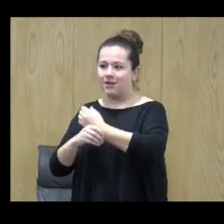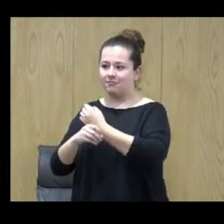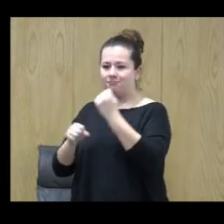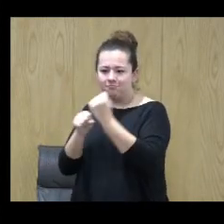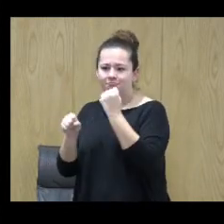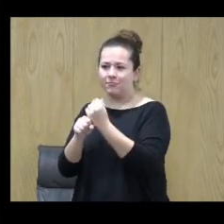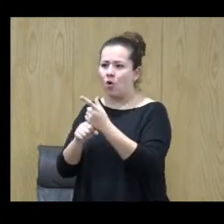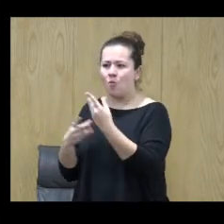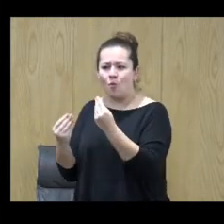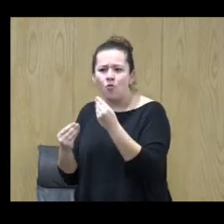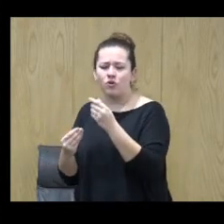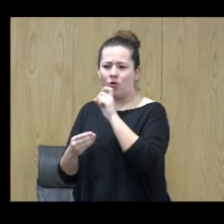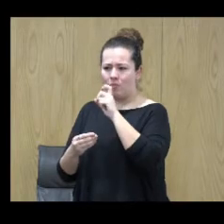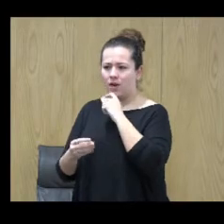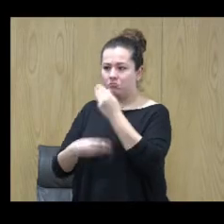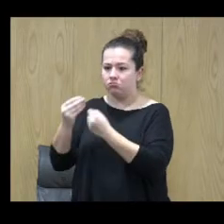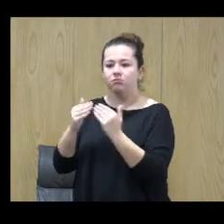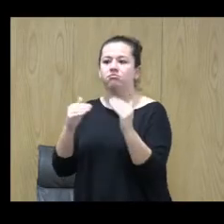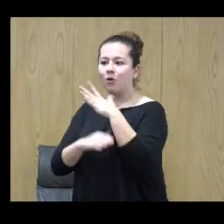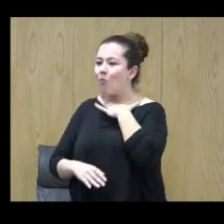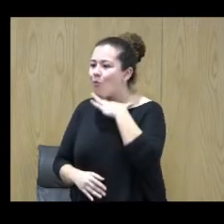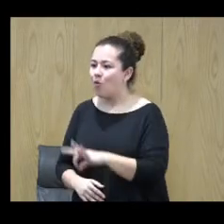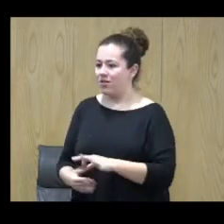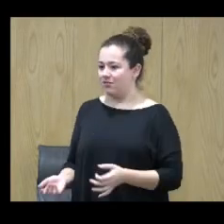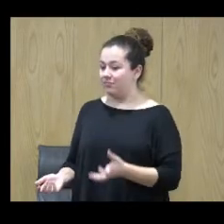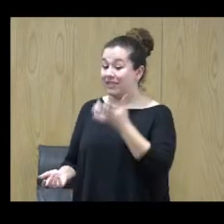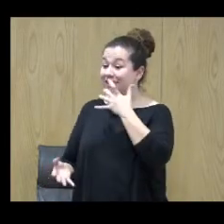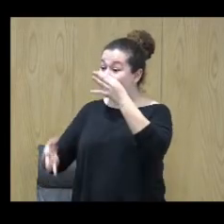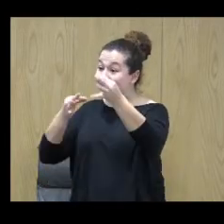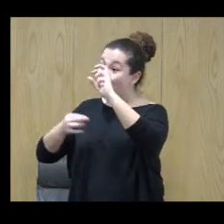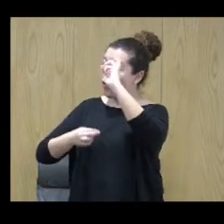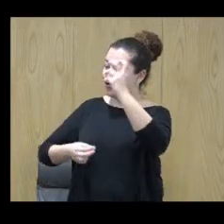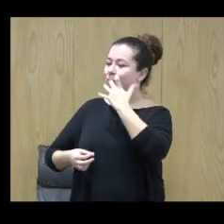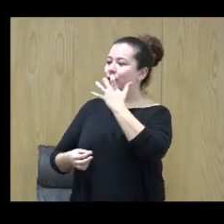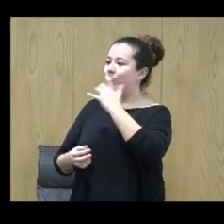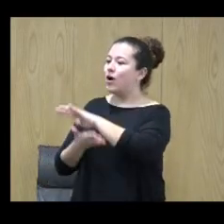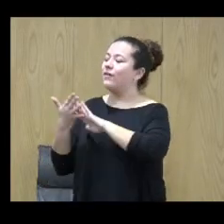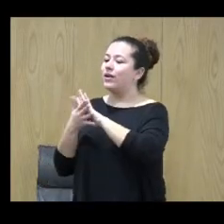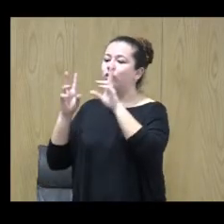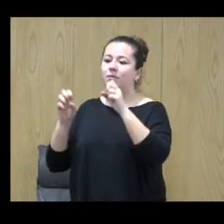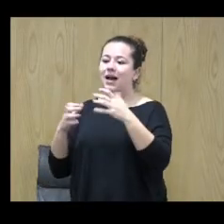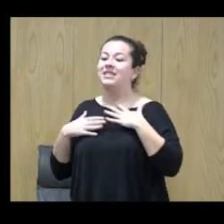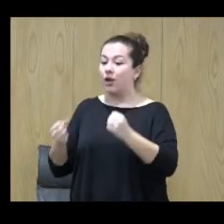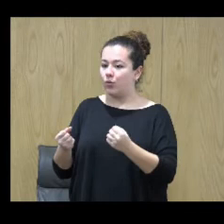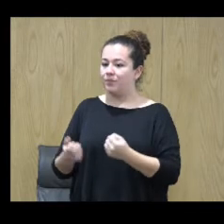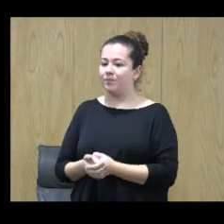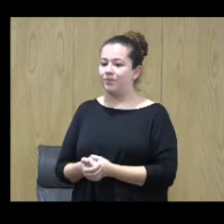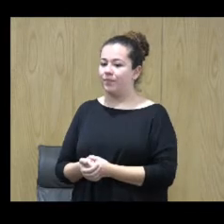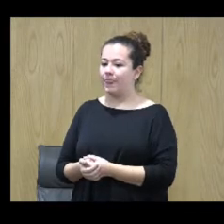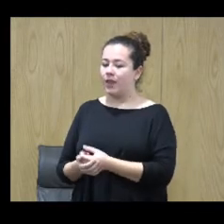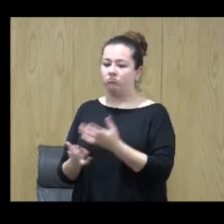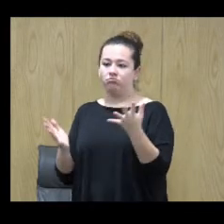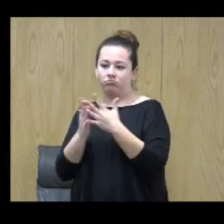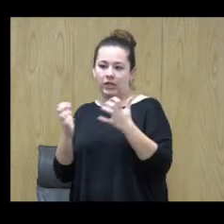y muy complejas. Si pasamos a otros datos, por ejemplo, cuando hablamos de temas de salud, son cuadernillos con varios